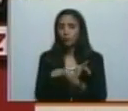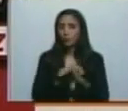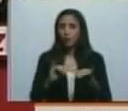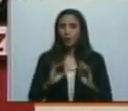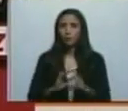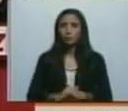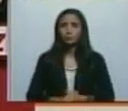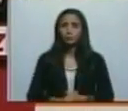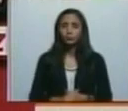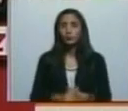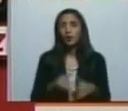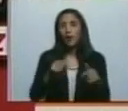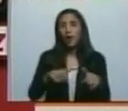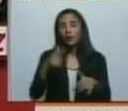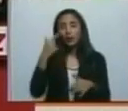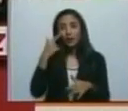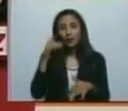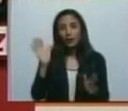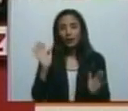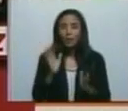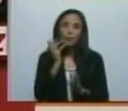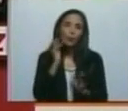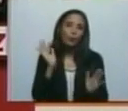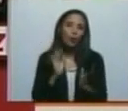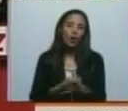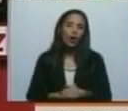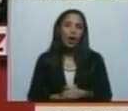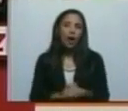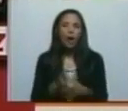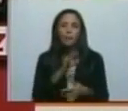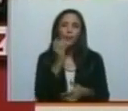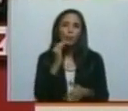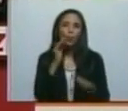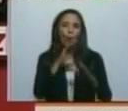Aquí sospechan en algunos países de alguien. ¿Y qué le hacen?